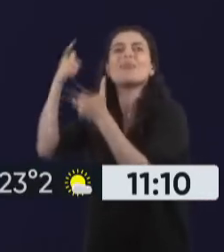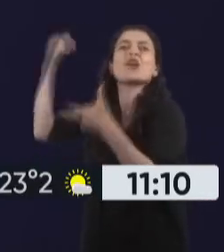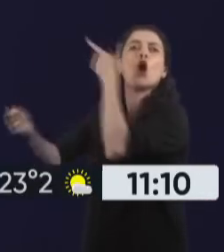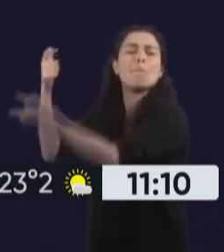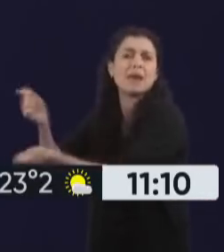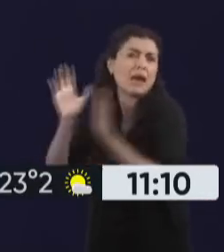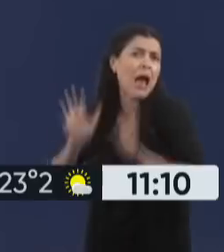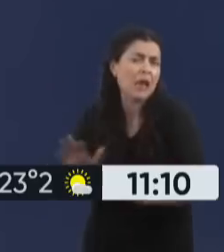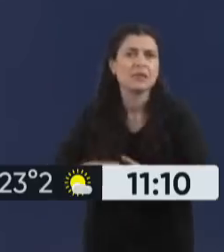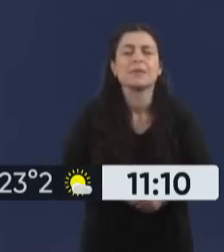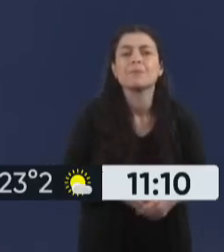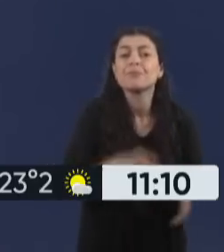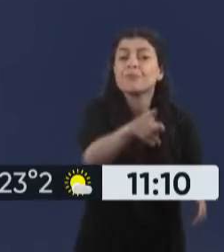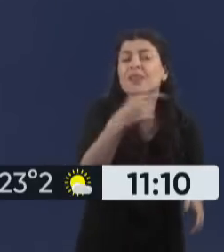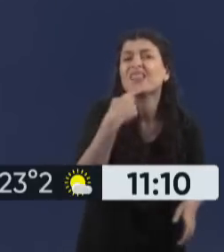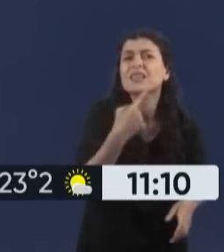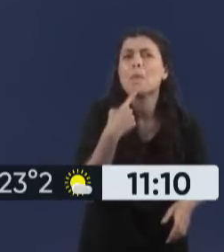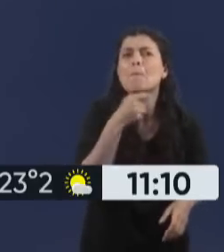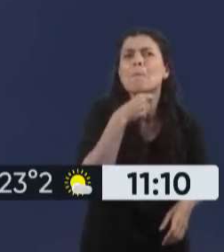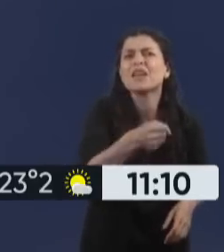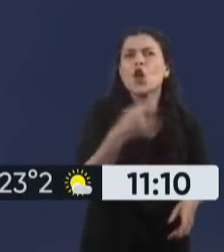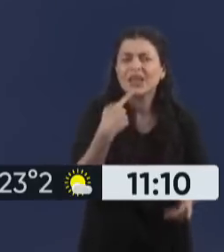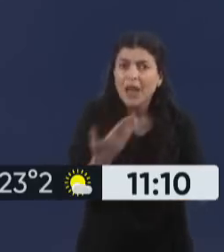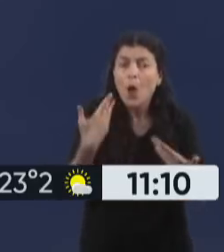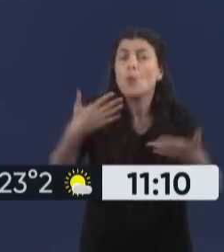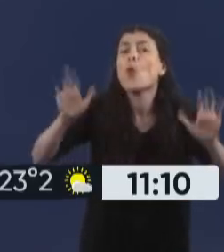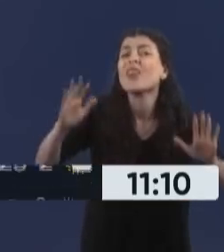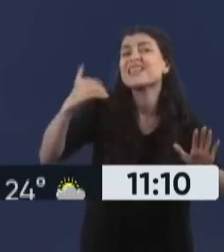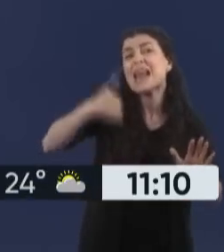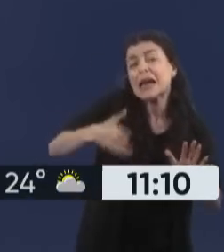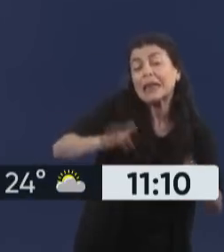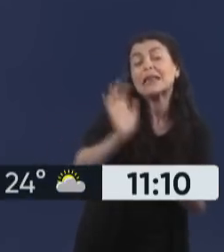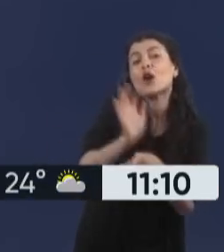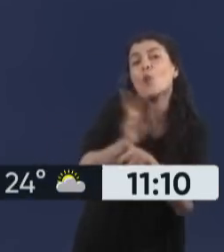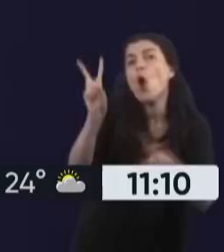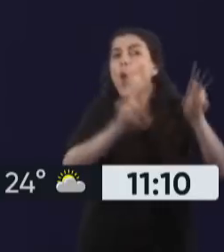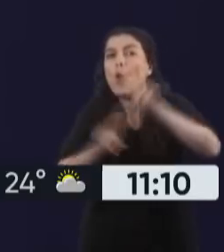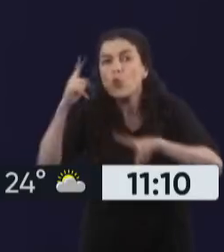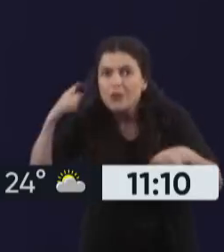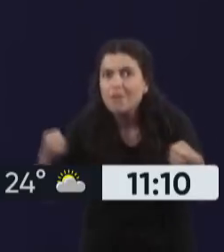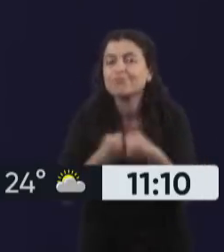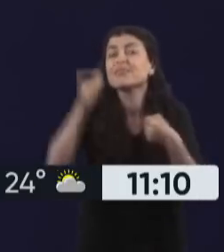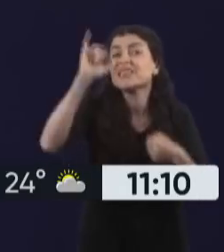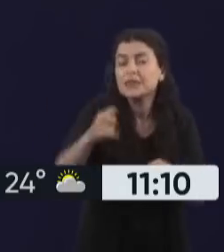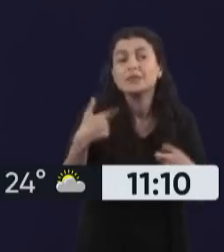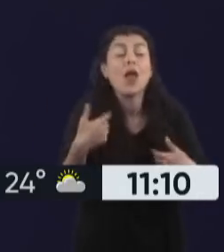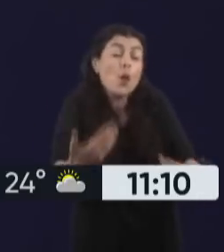que es posible la señal de Argentina hacia Estados Unidos. Todo es posible. Es decirle sí, claro. que es posible. Todo es posible. Hasta ahí llegaría la señal.